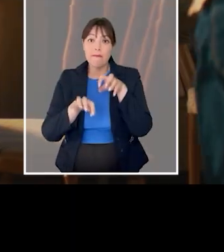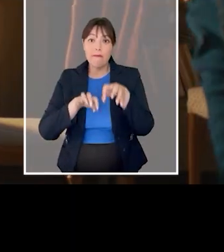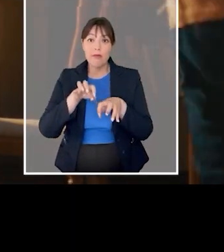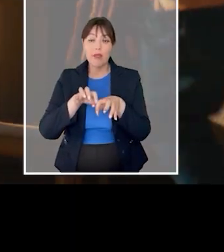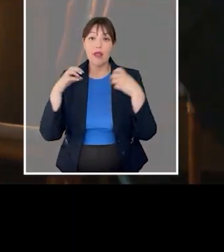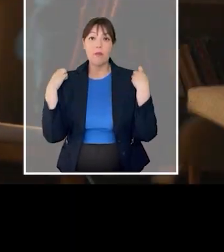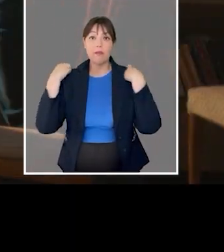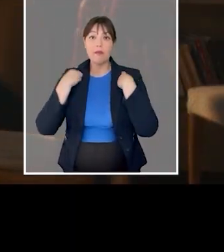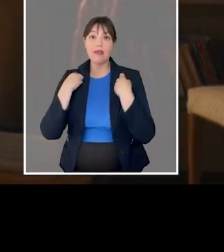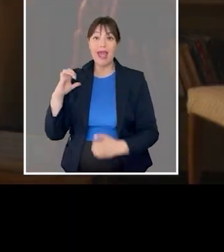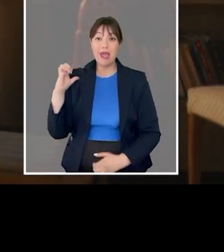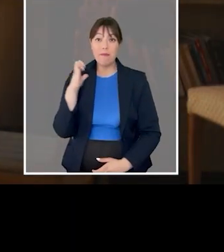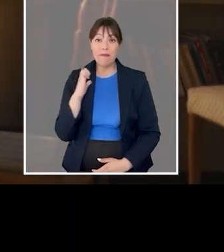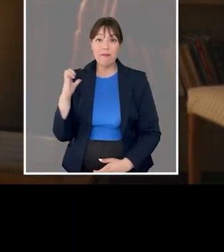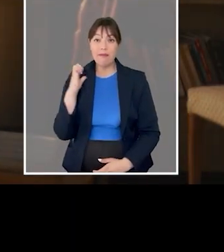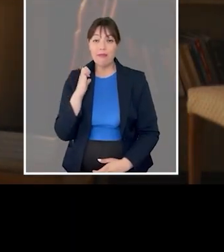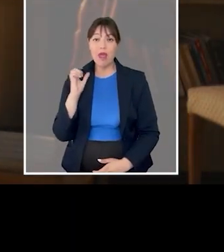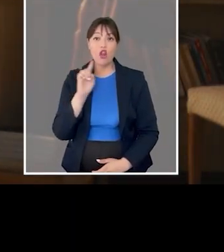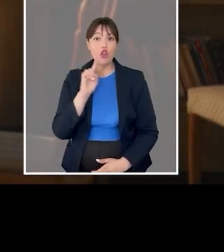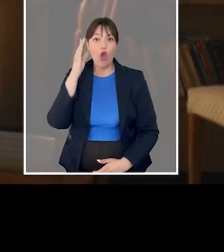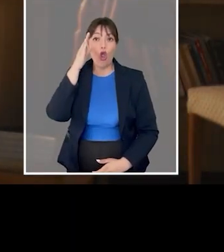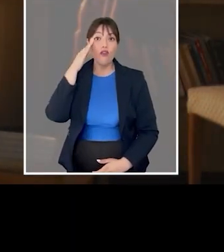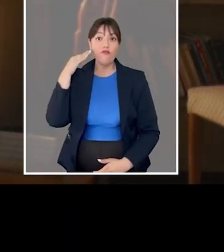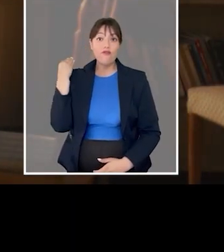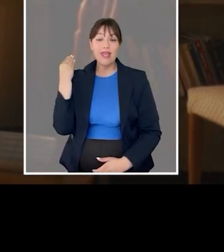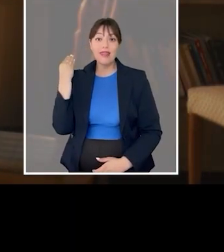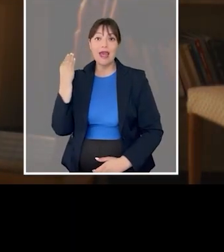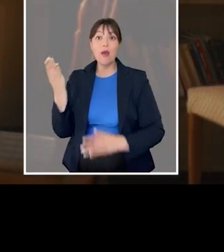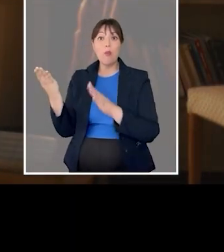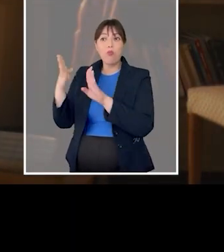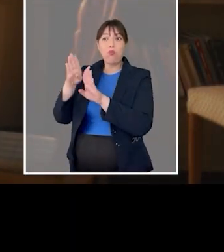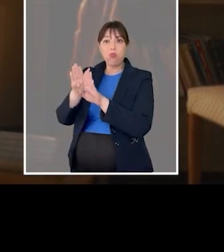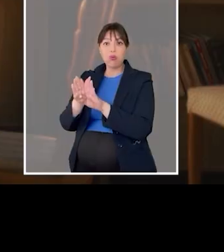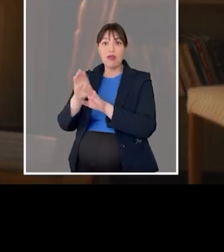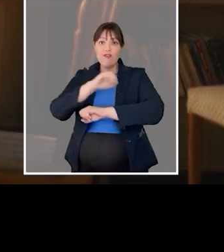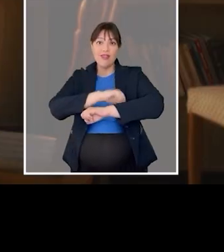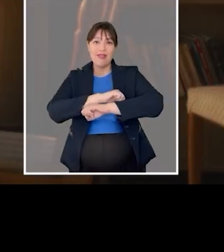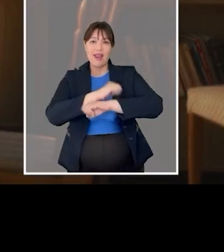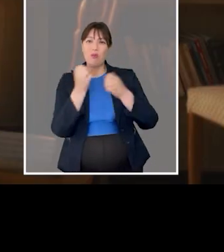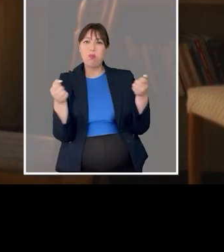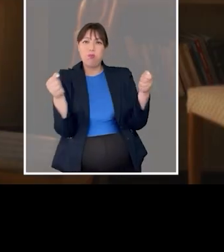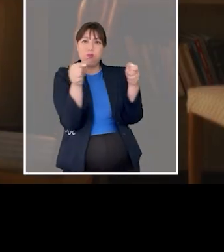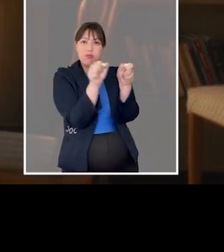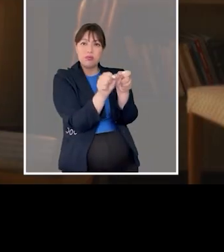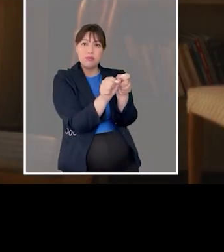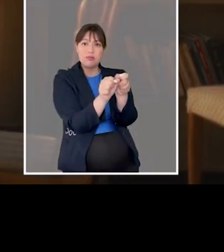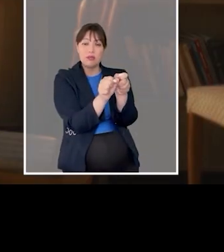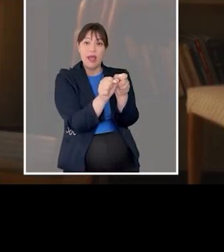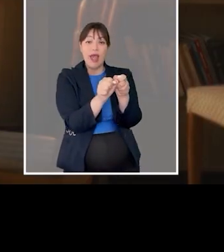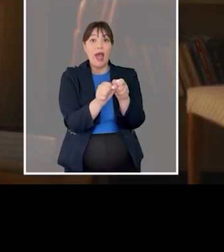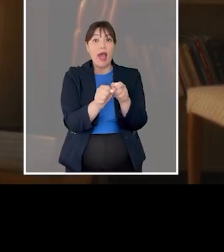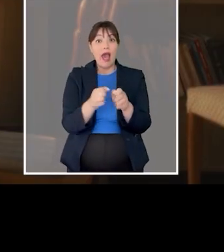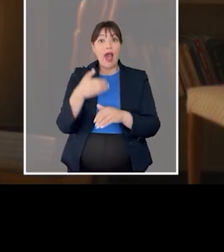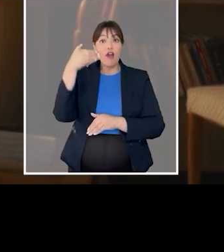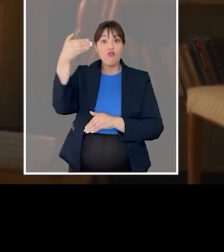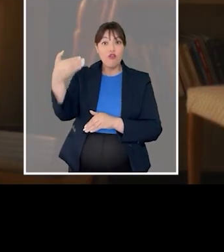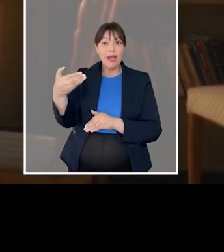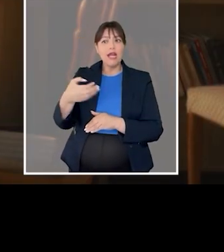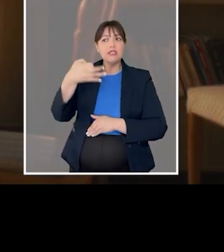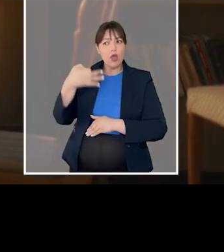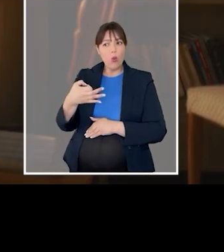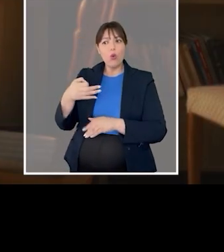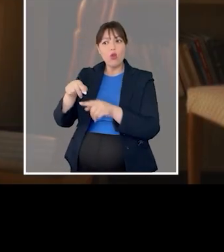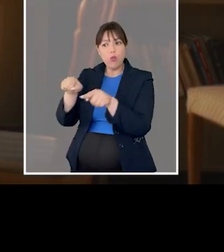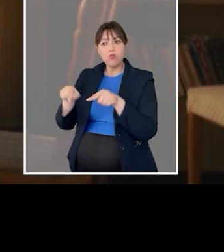Lleva a tus mascotas y mochila de emergencia. No olvides dejar puertas y ventanas cerradas. Y una vez afuera, evacúa por